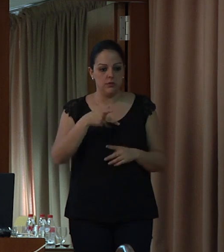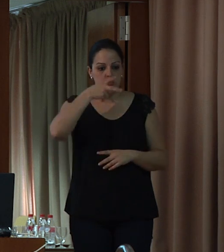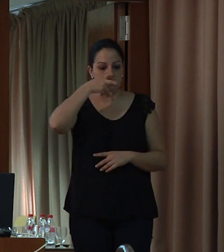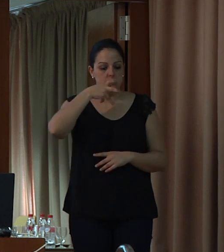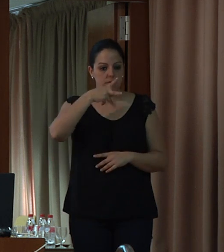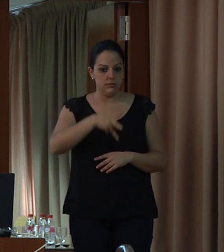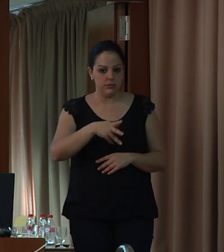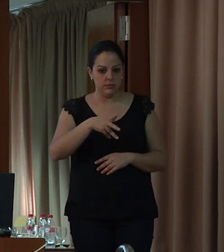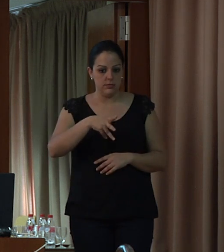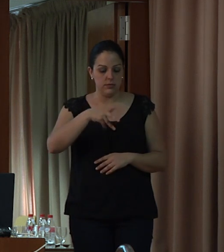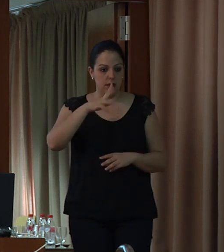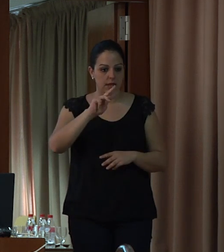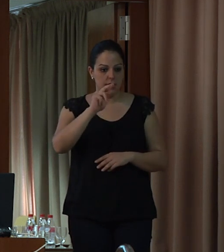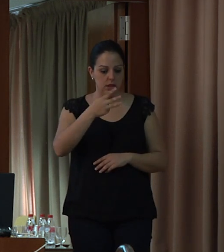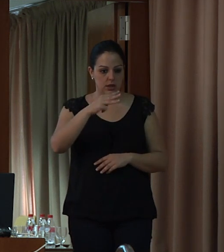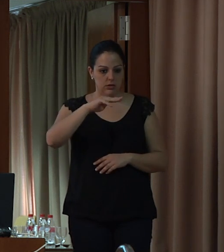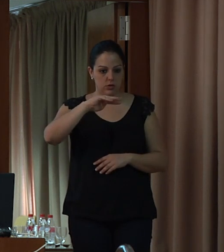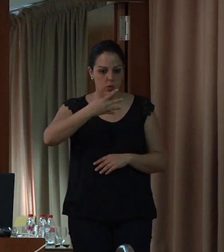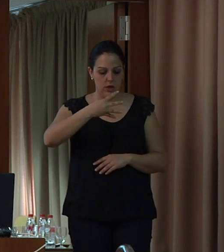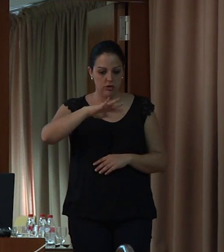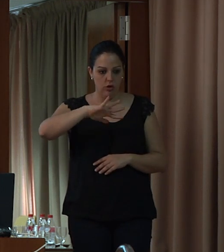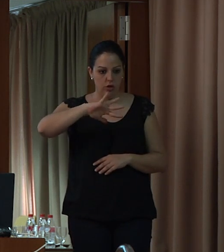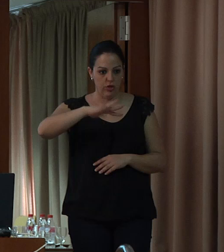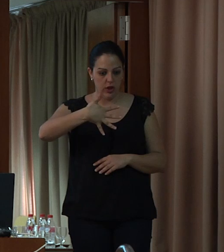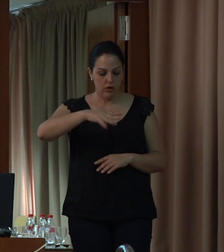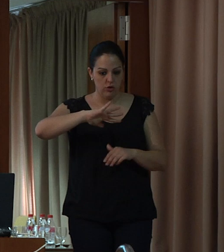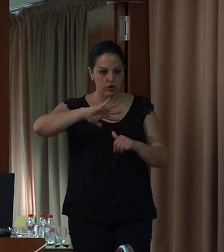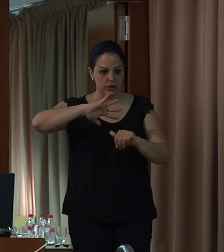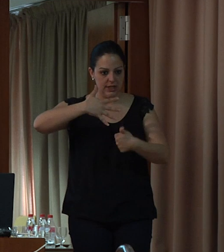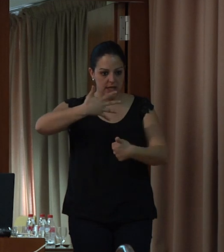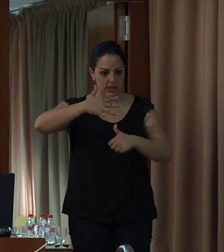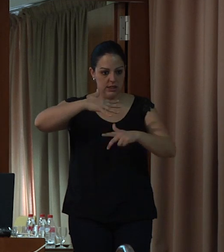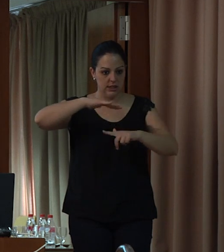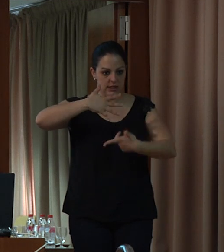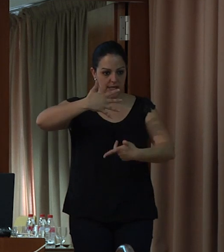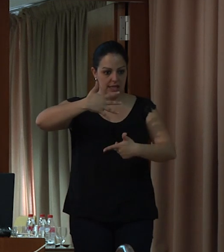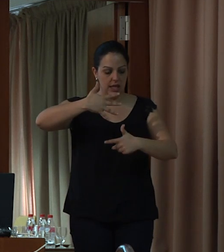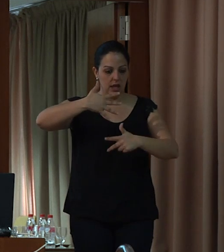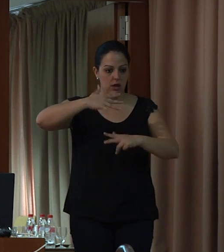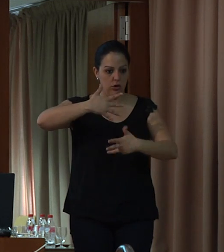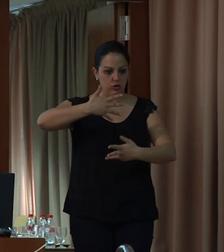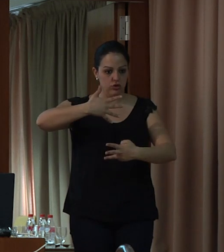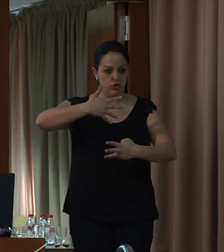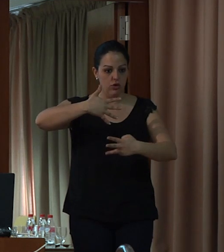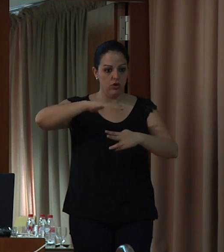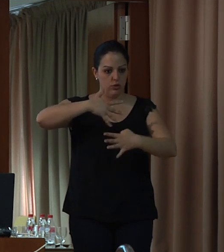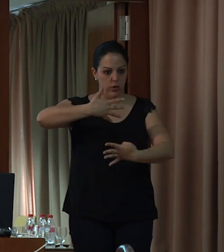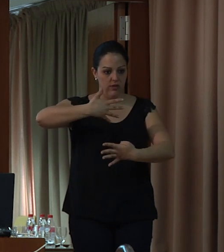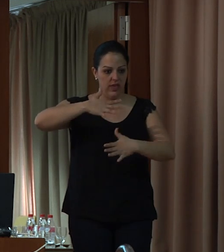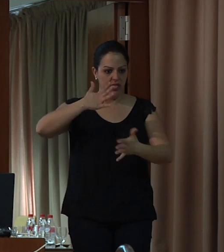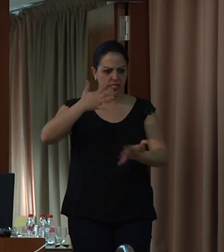2, 3, 4, 5, 6, 7, 8, 9,